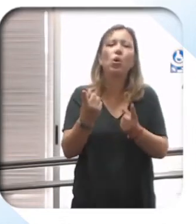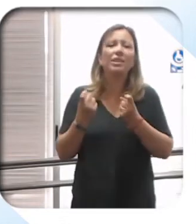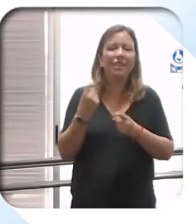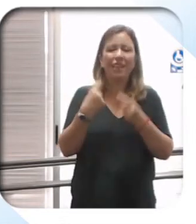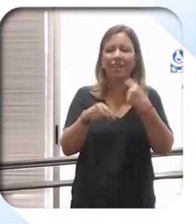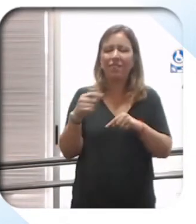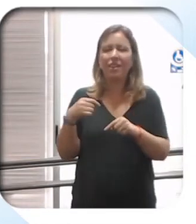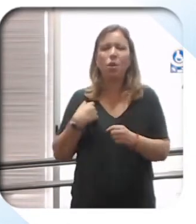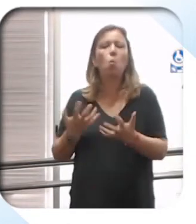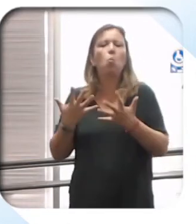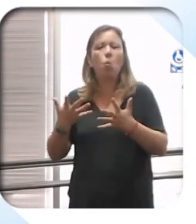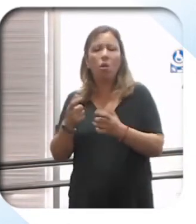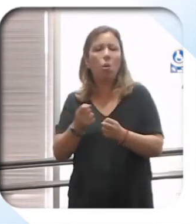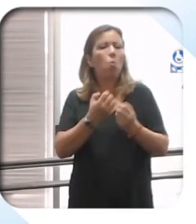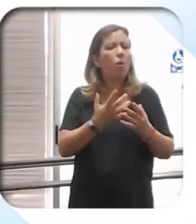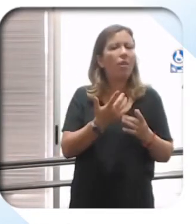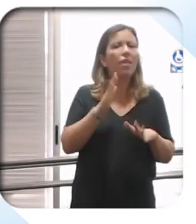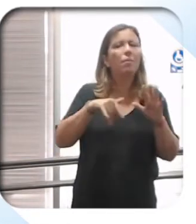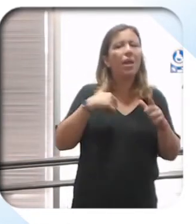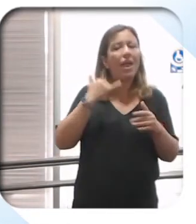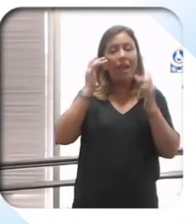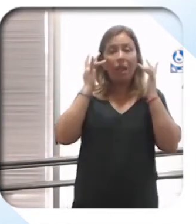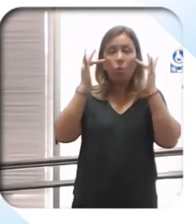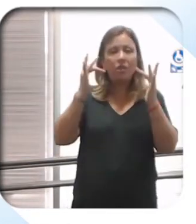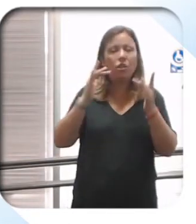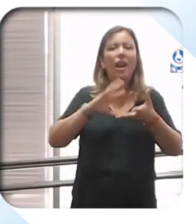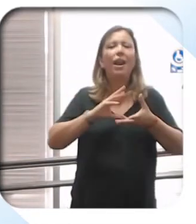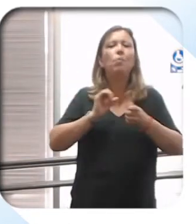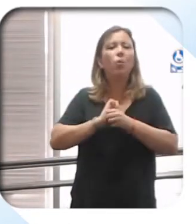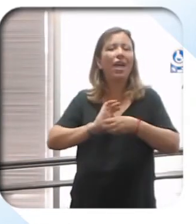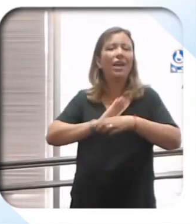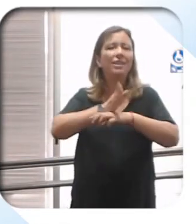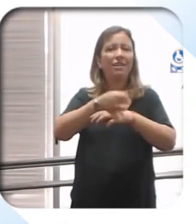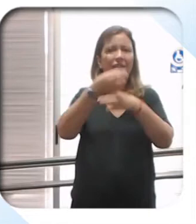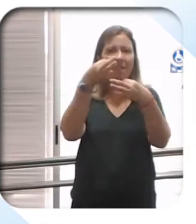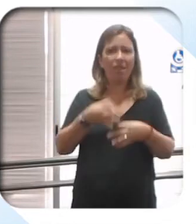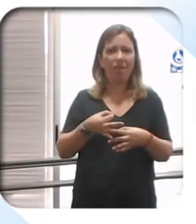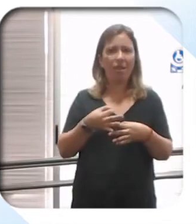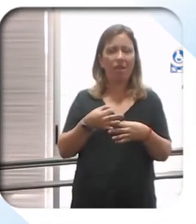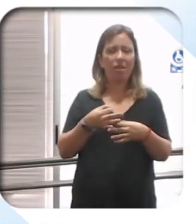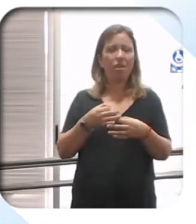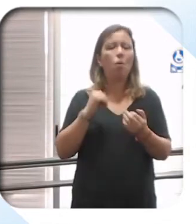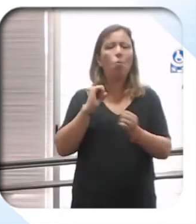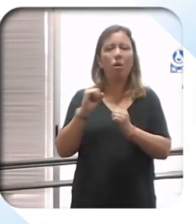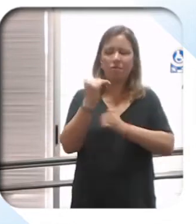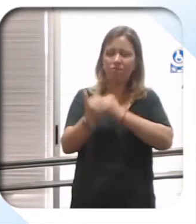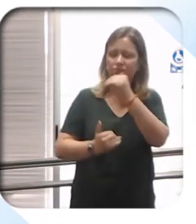sus posibilidades, o sea, hacer una educación accesible, que sea evolutiva,